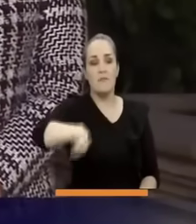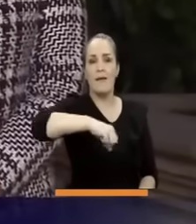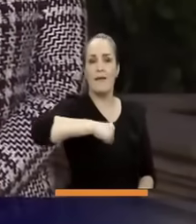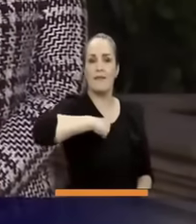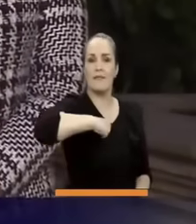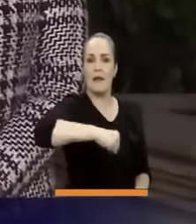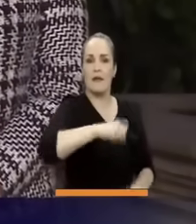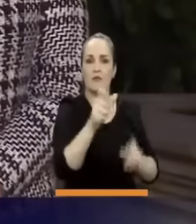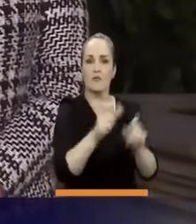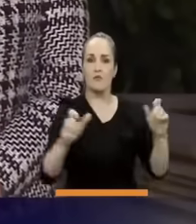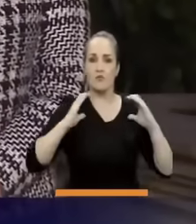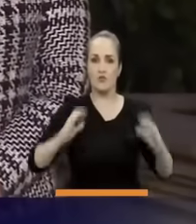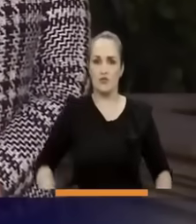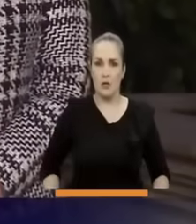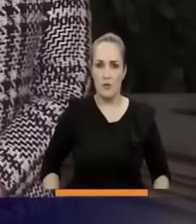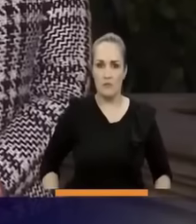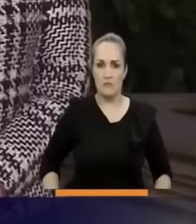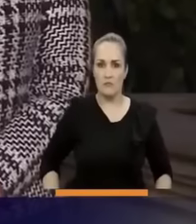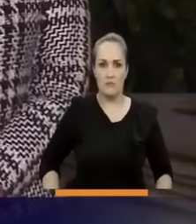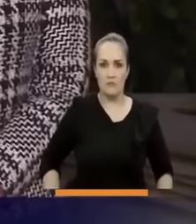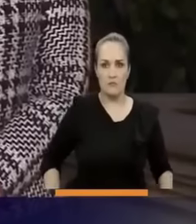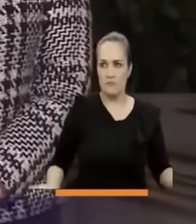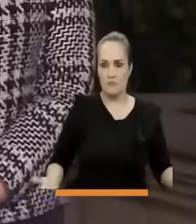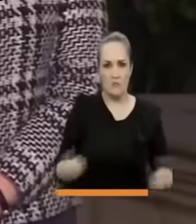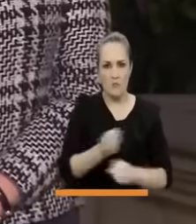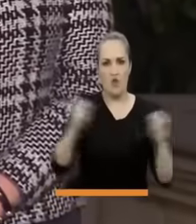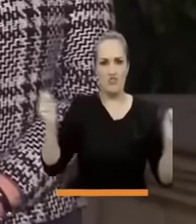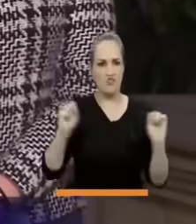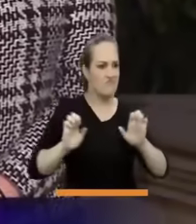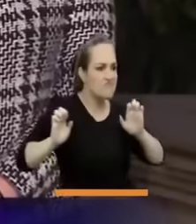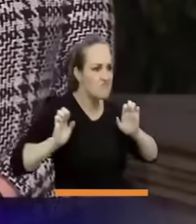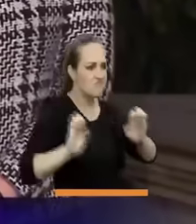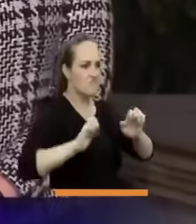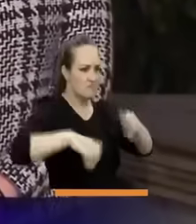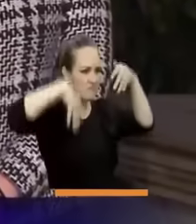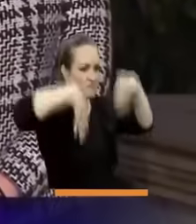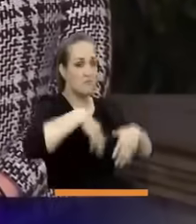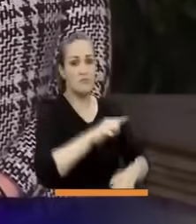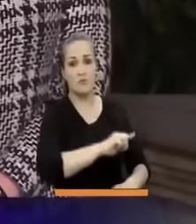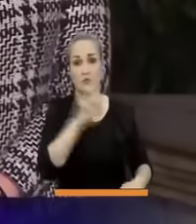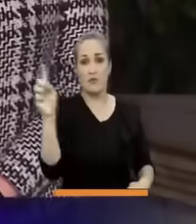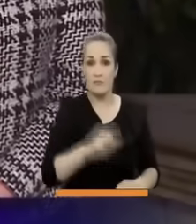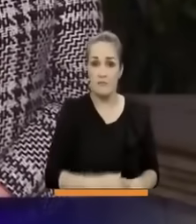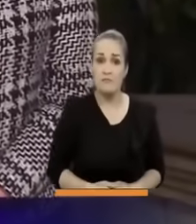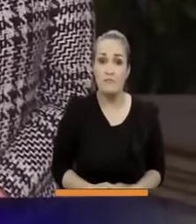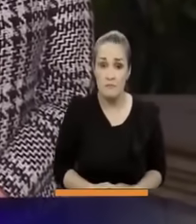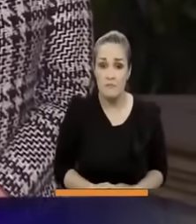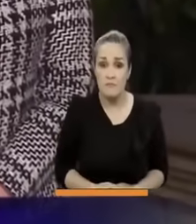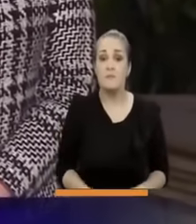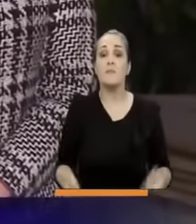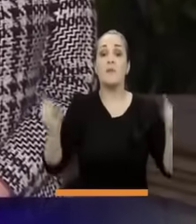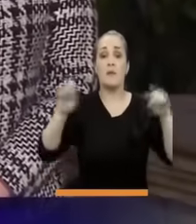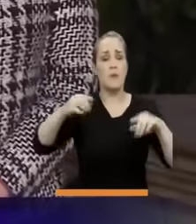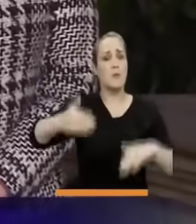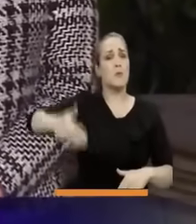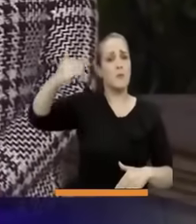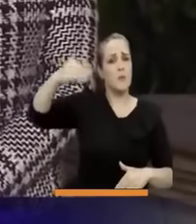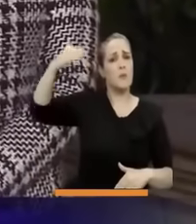derechos, que tenemos que rechazar las vías de hecho. Así como muchas veces, incluso en